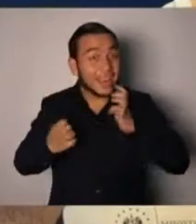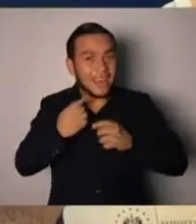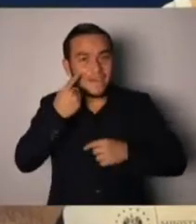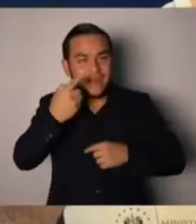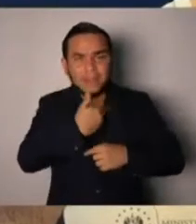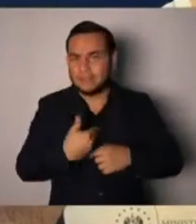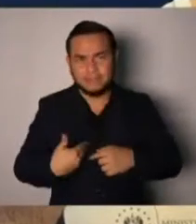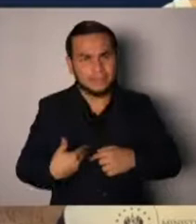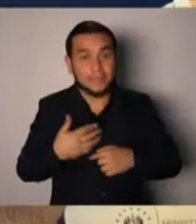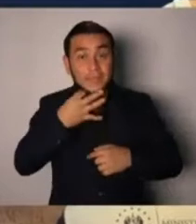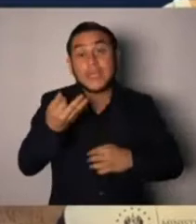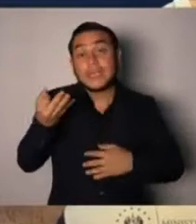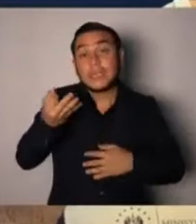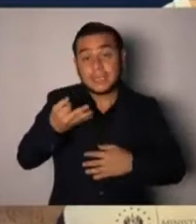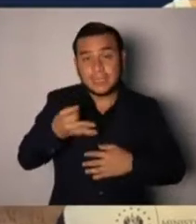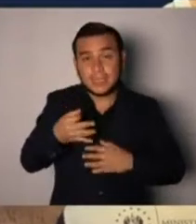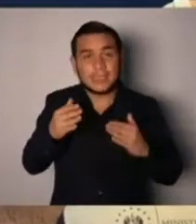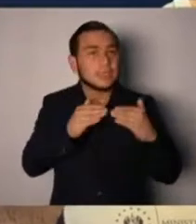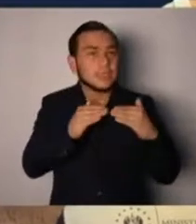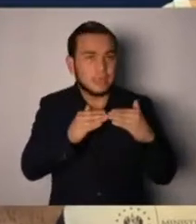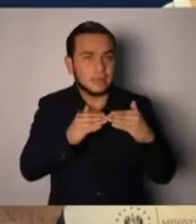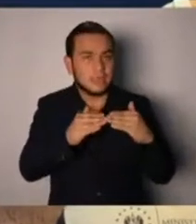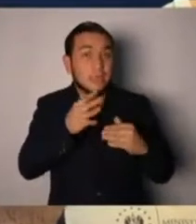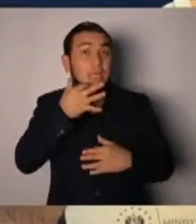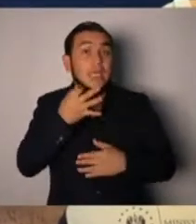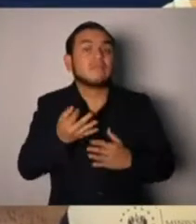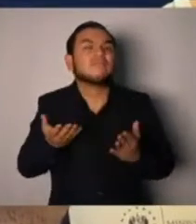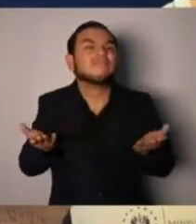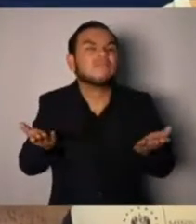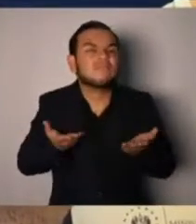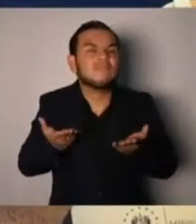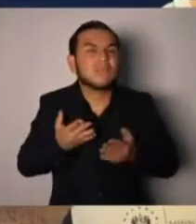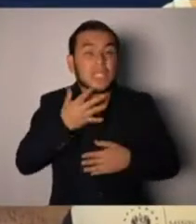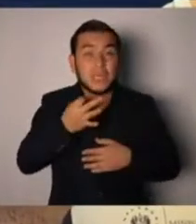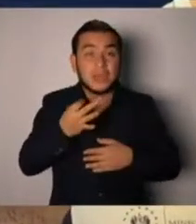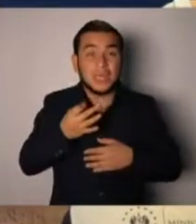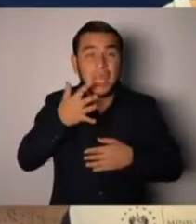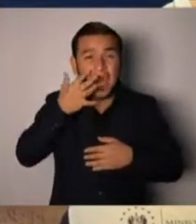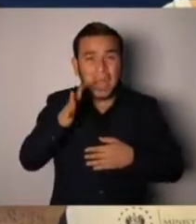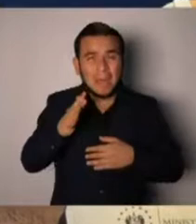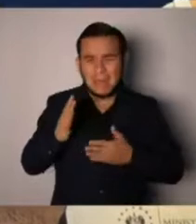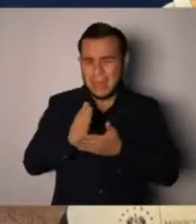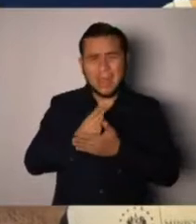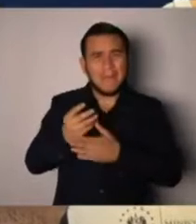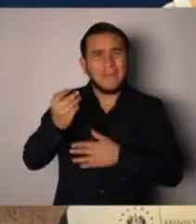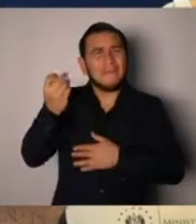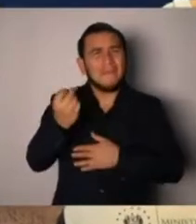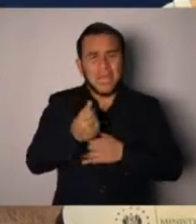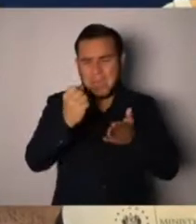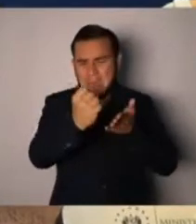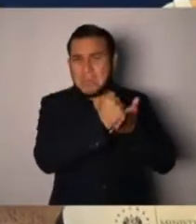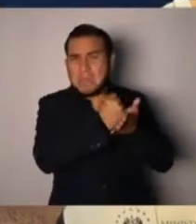pero era necesario había que hacerlo algo tan pequeño que no costó nada costado preocupar de cubetas de